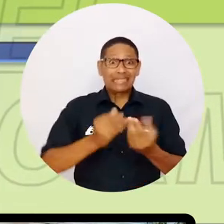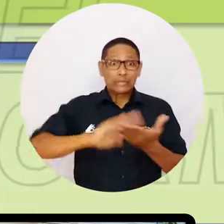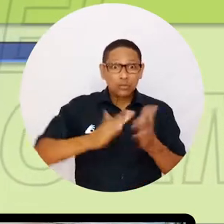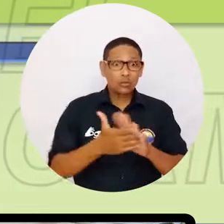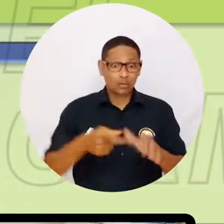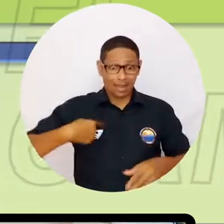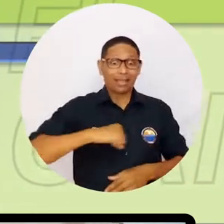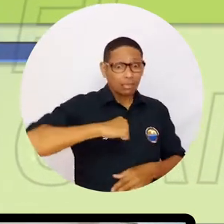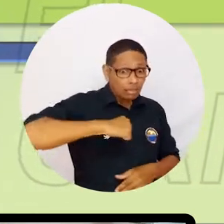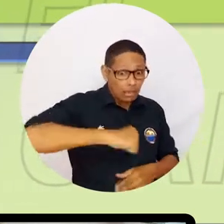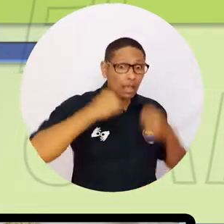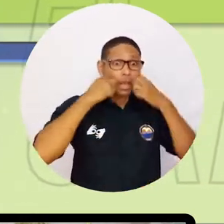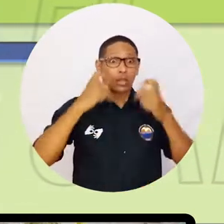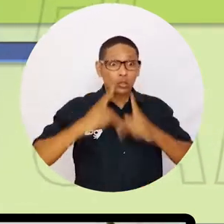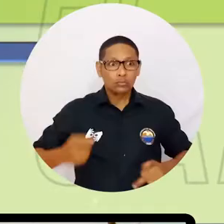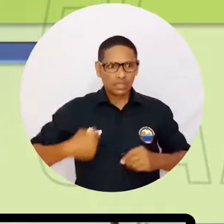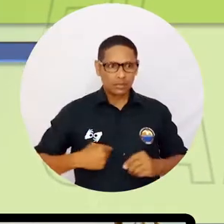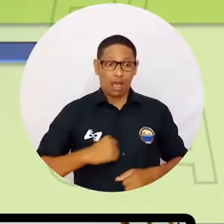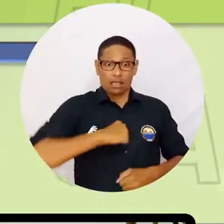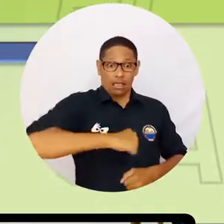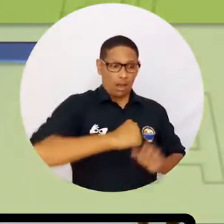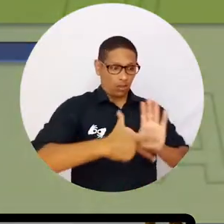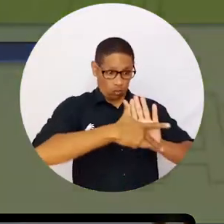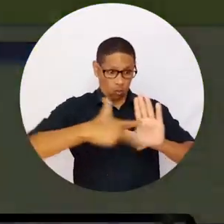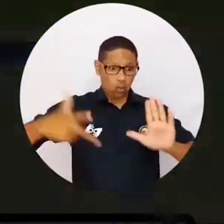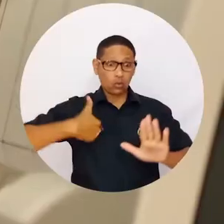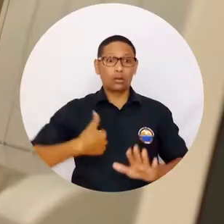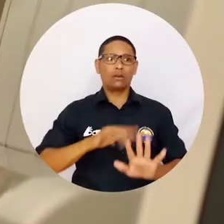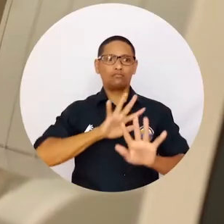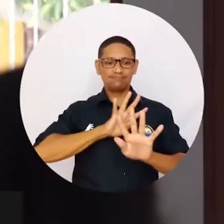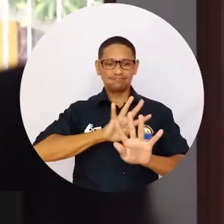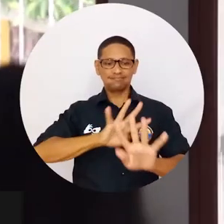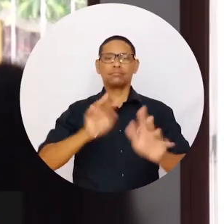general los derechos humanos y el derecho constitucional a la protesta.